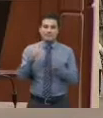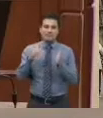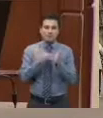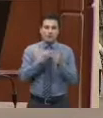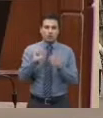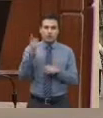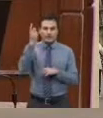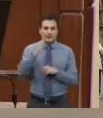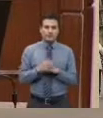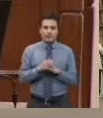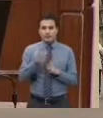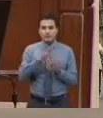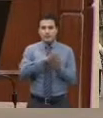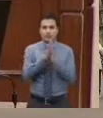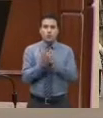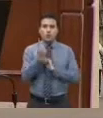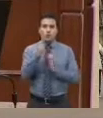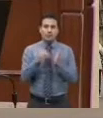a